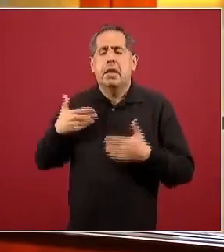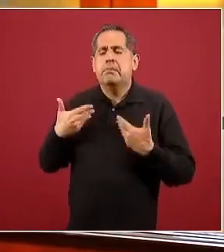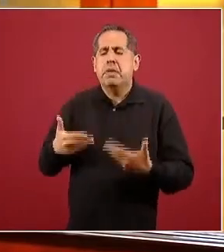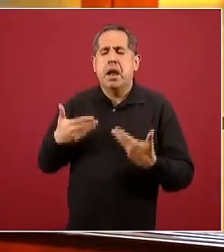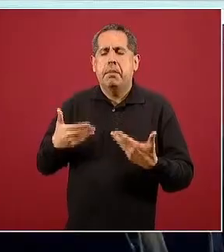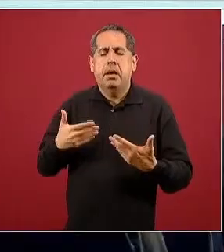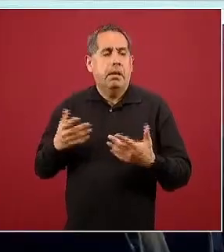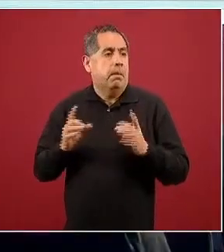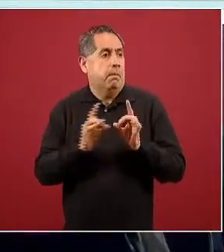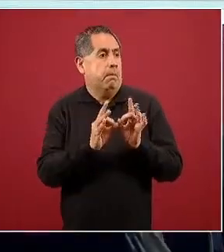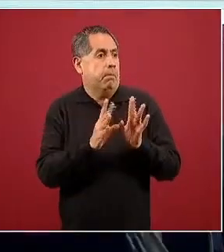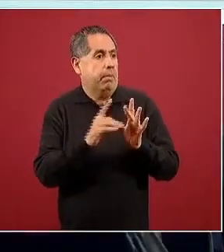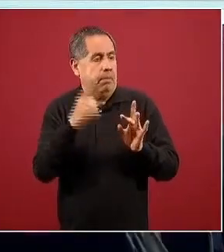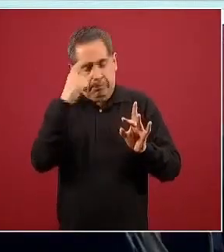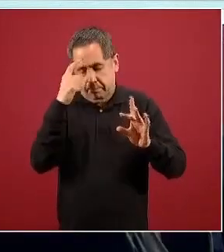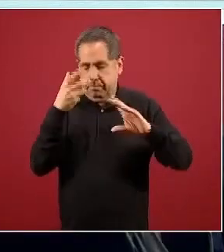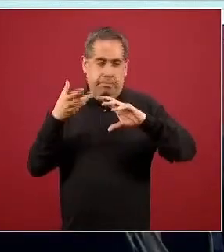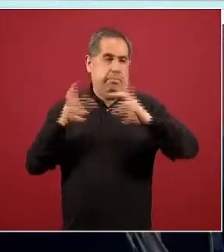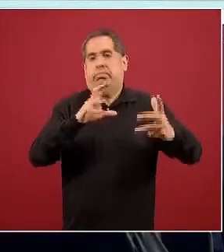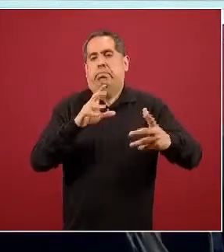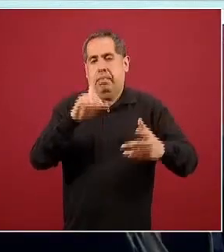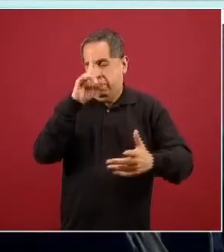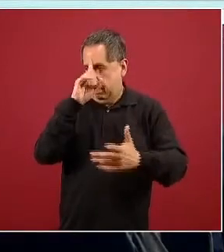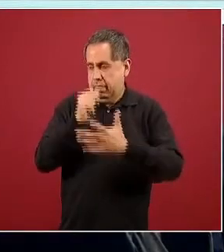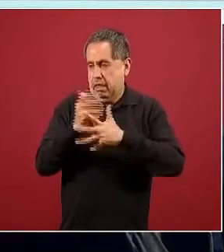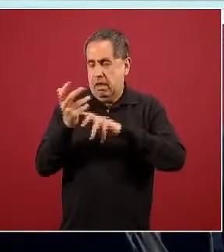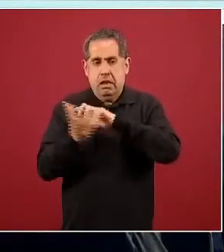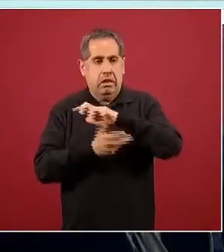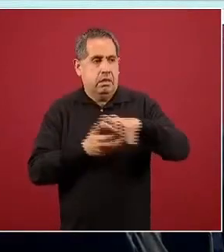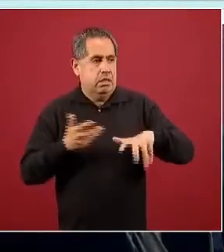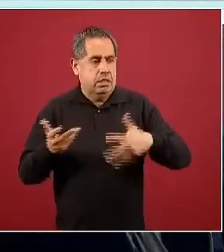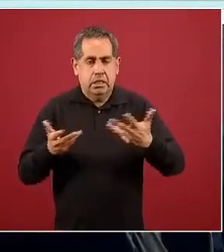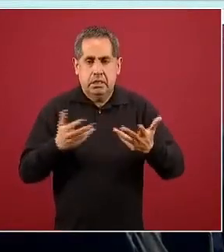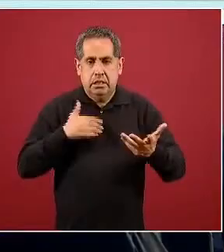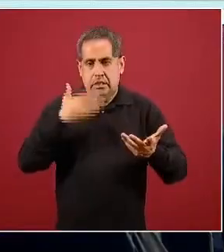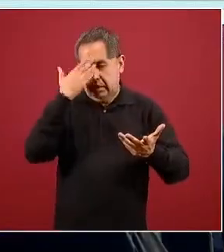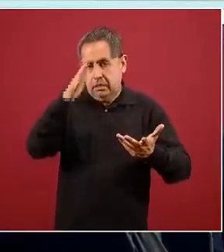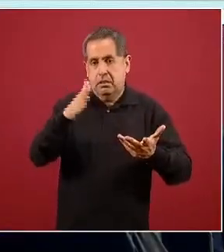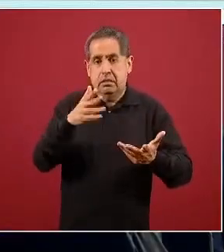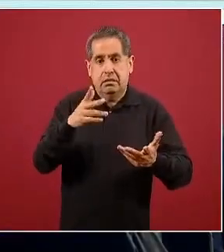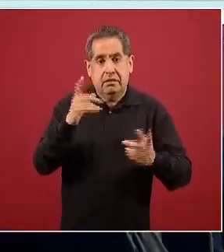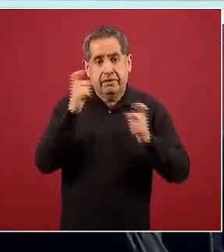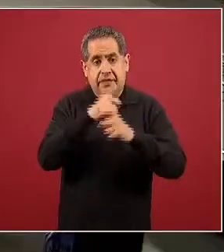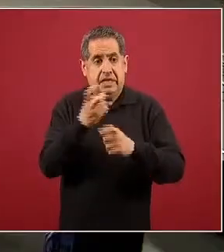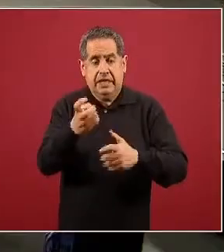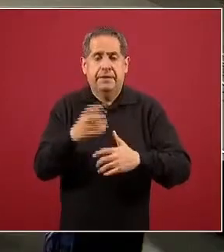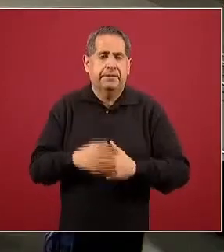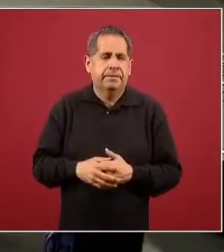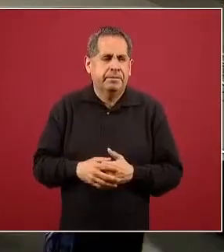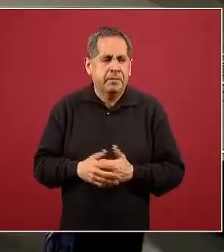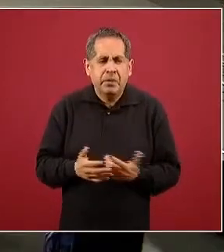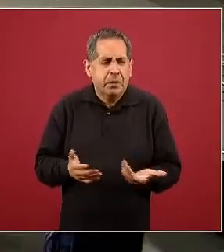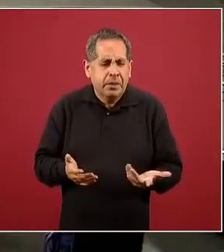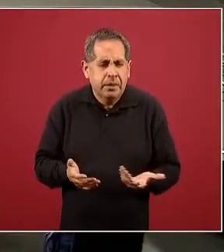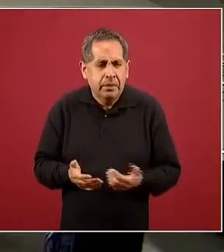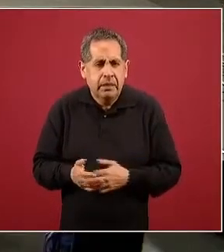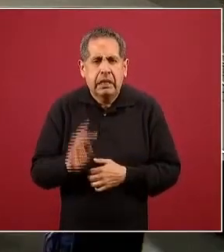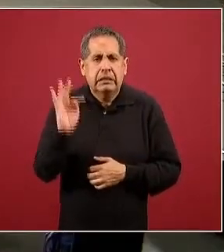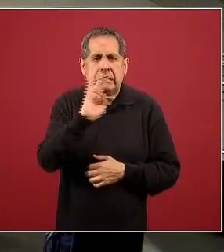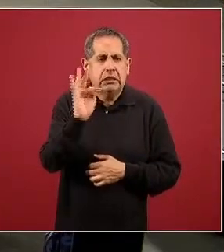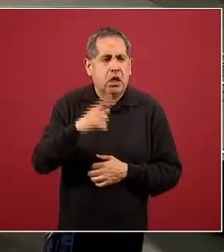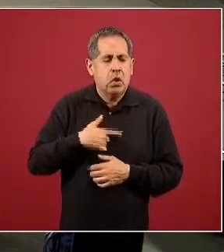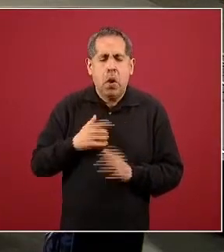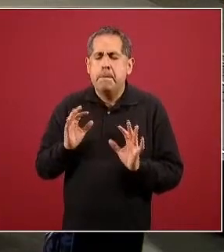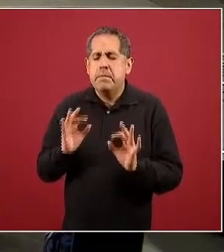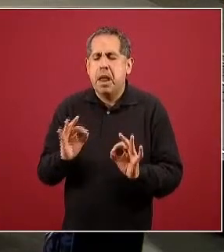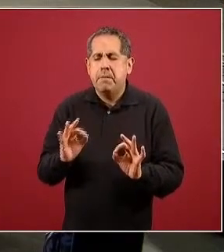yo hablando y que pueden provocar, pues, distintas complicaciones. ¿Qué factores pueden